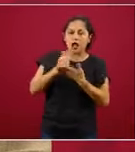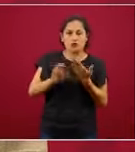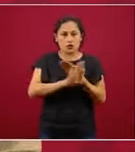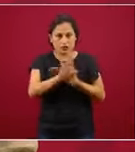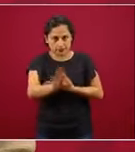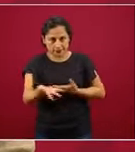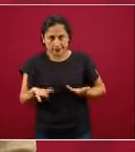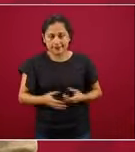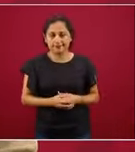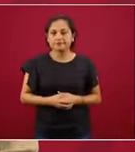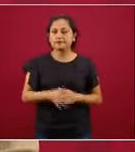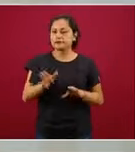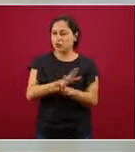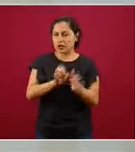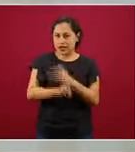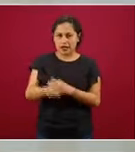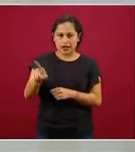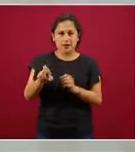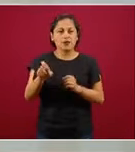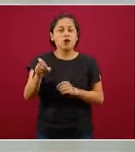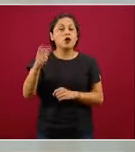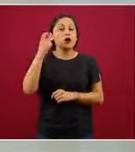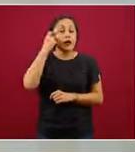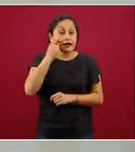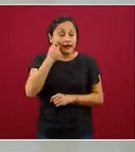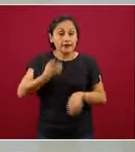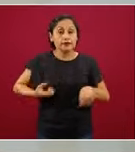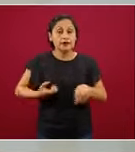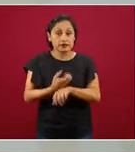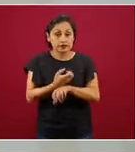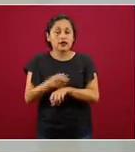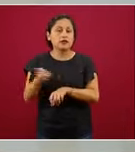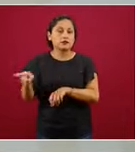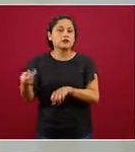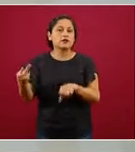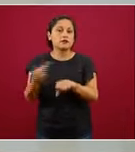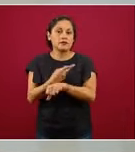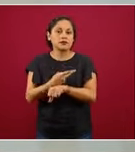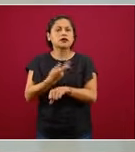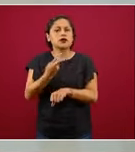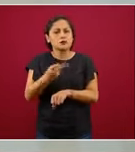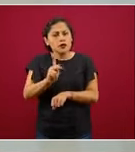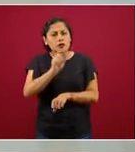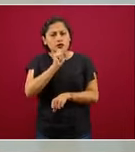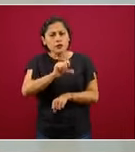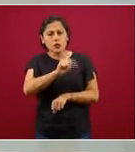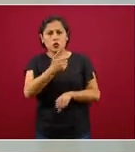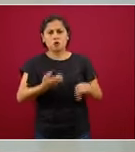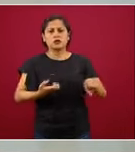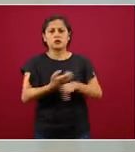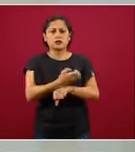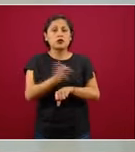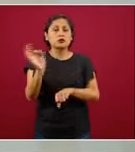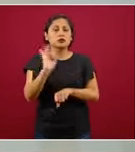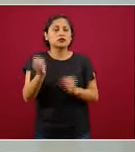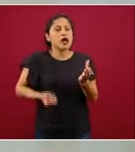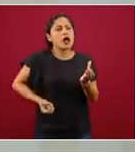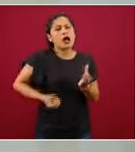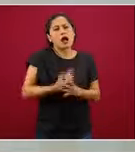caso del estado de Guerrero, pero ha ocurrido en otros estados, en la medida en que empiece el desconfinamiento, puede rebrotar la